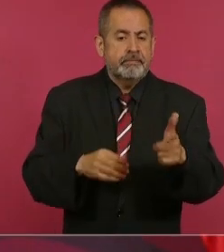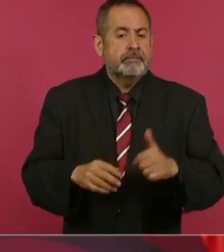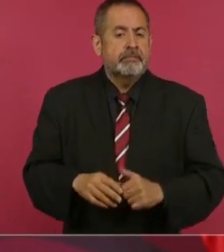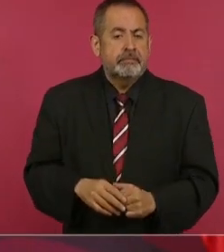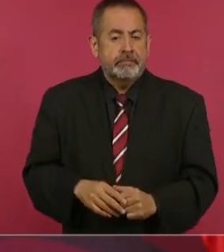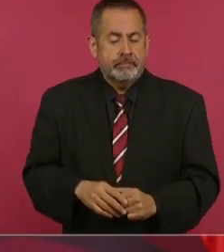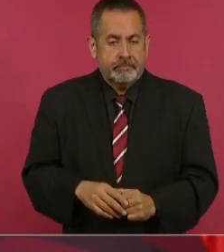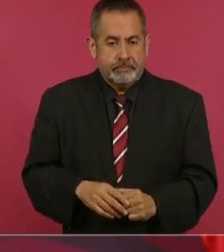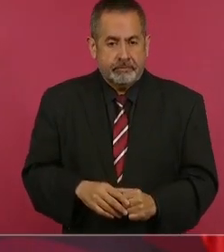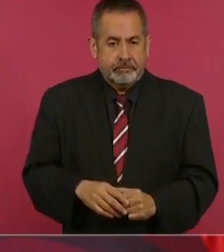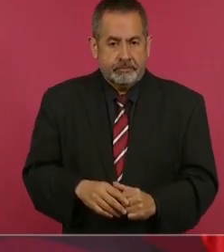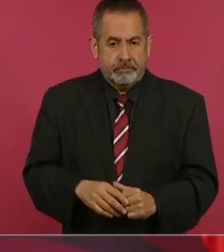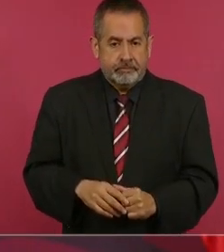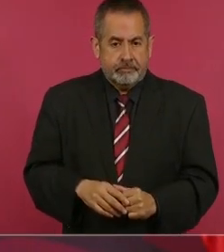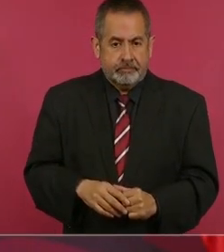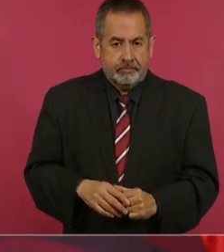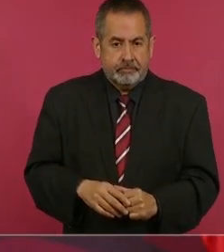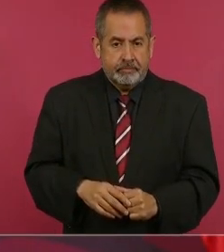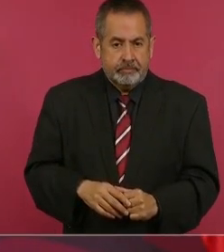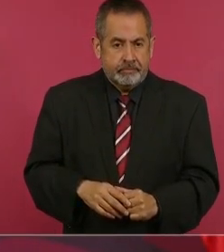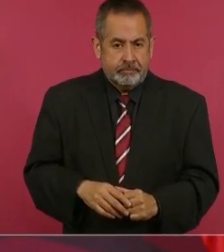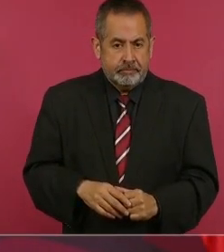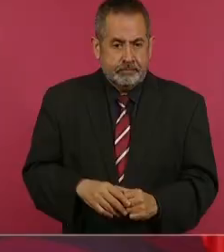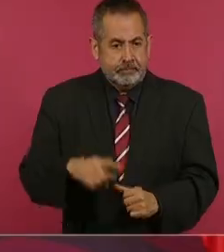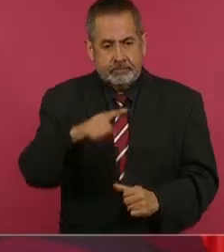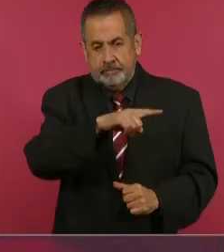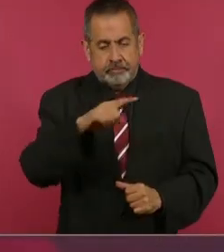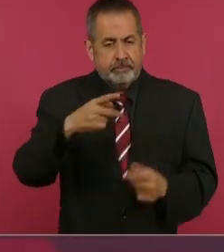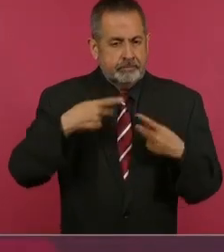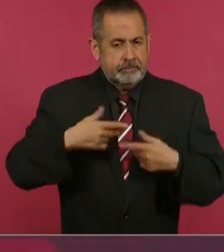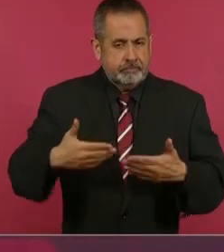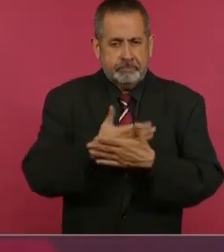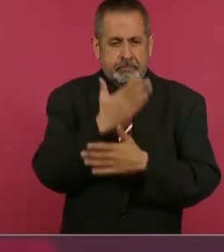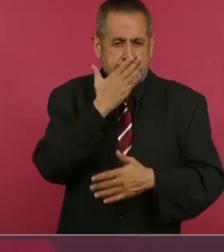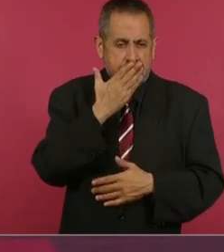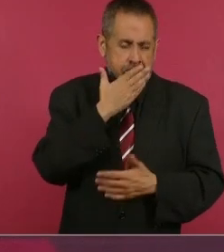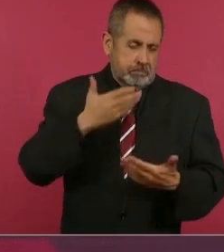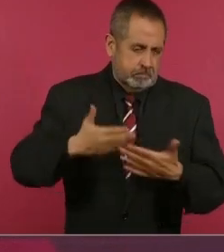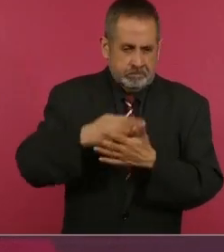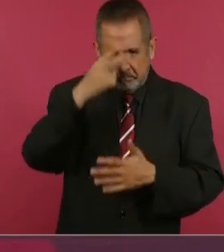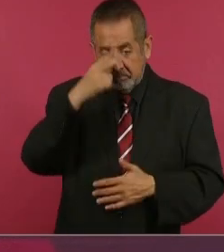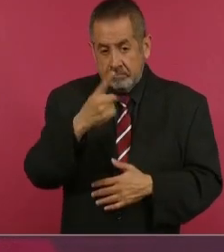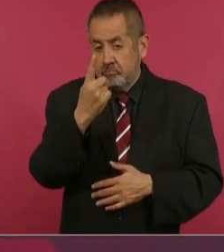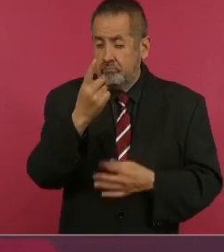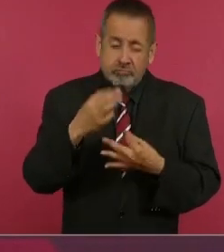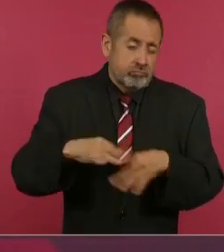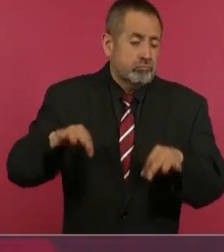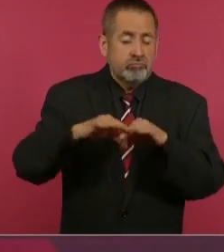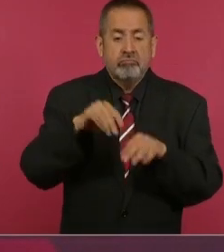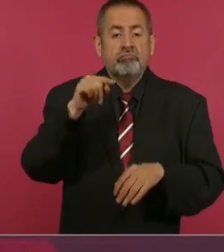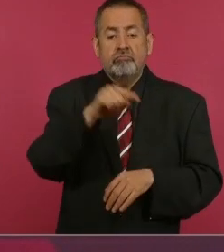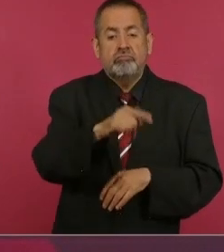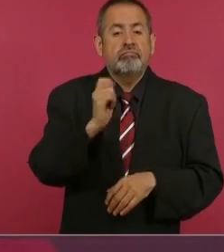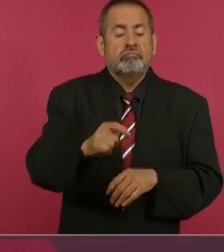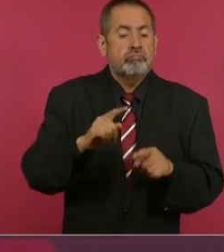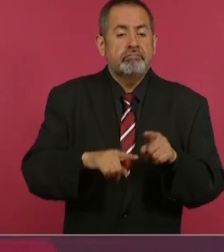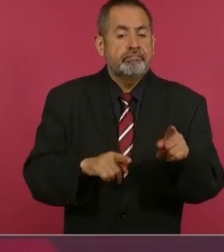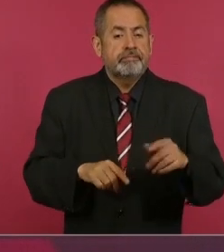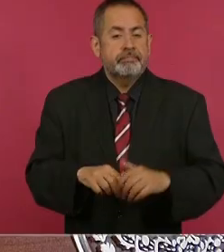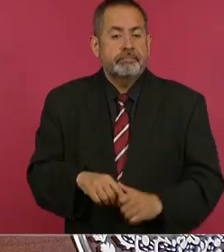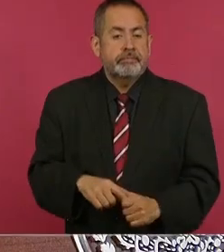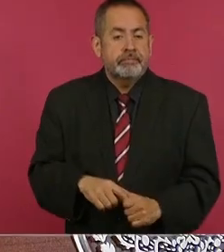que para los sonorenses, para los mexicanos, es muy importante.